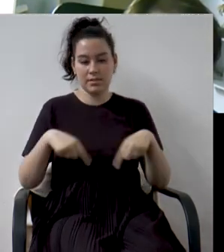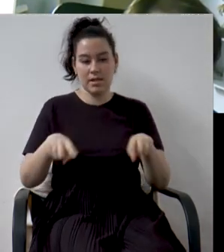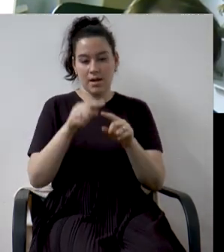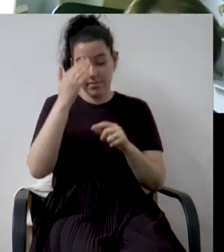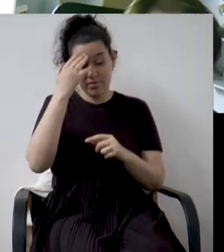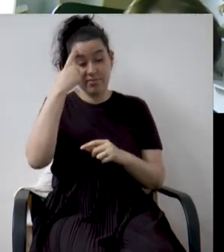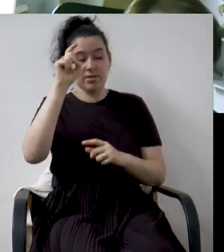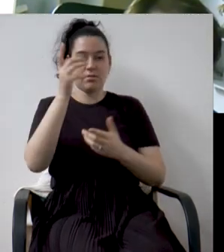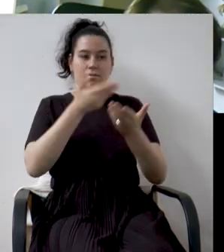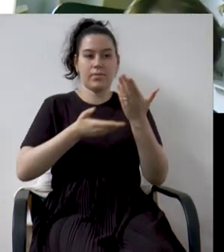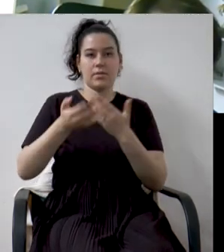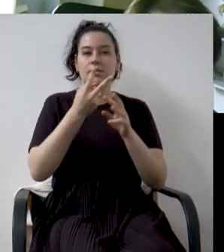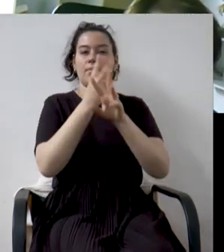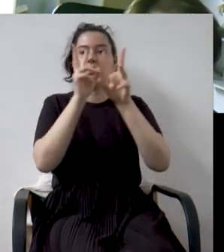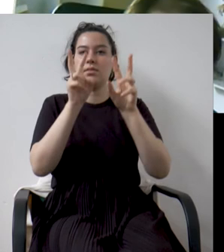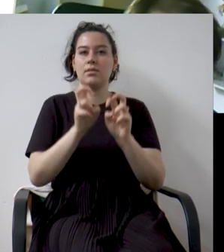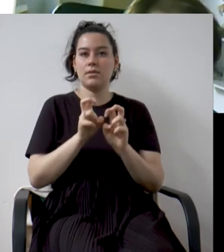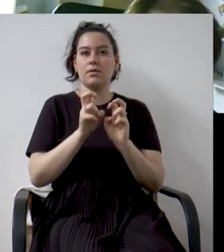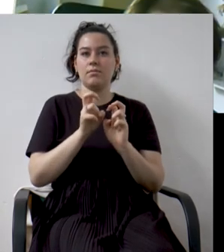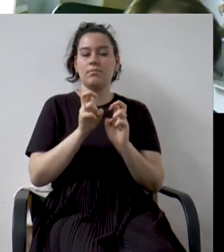¿no? El tema de la